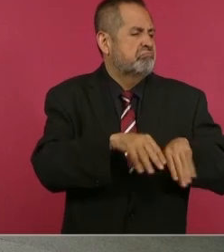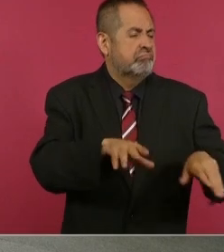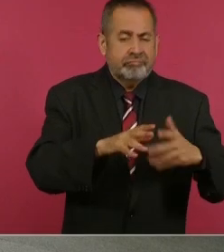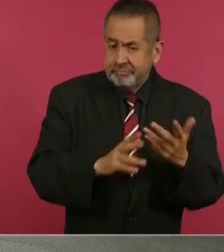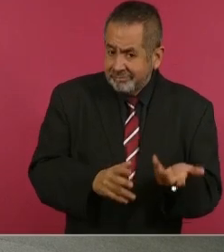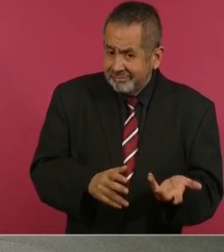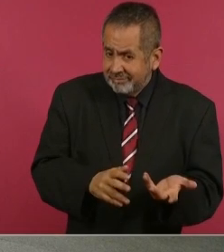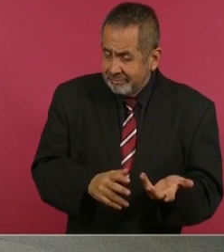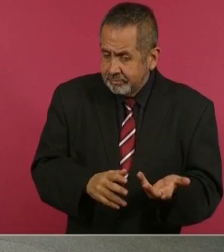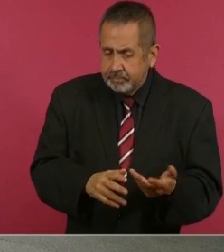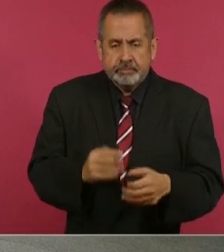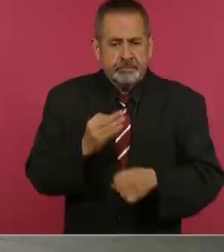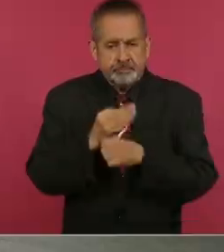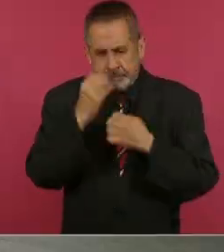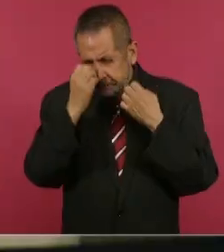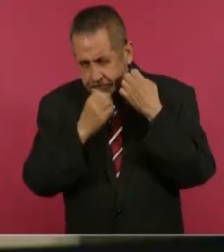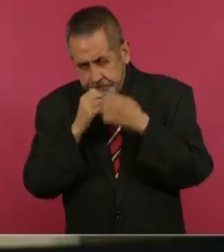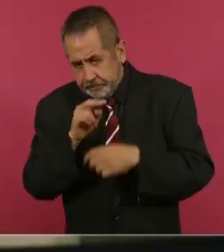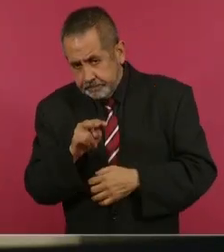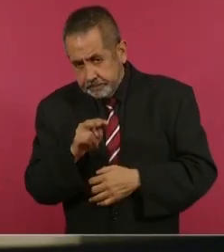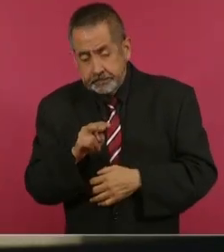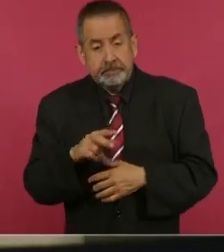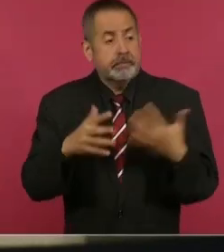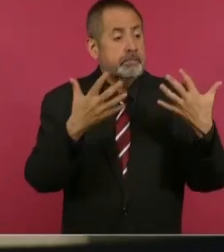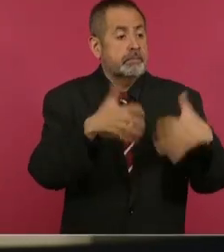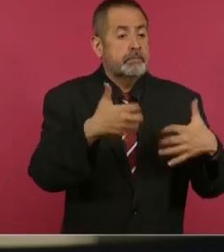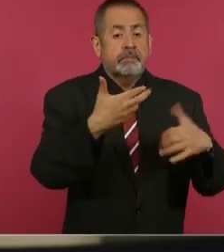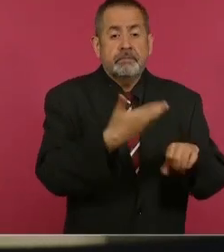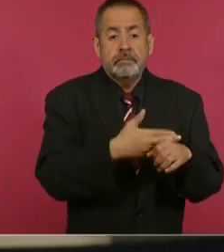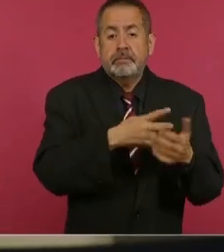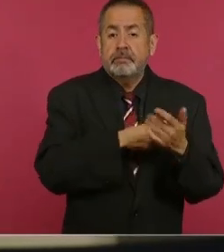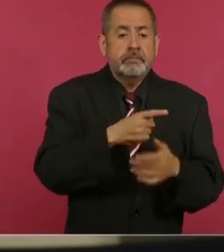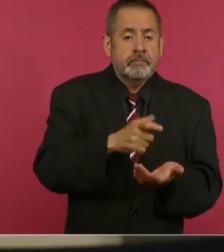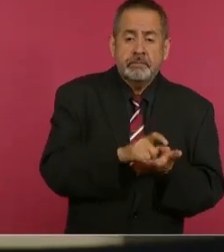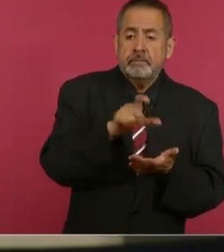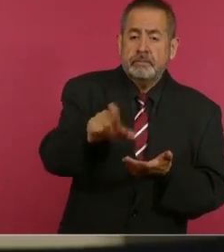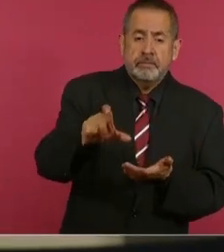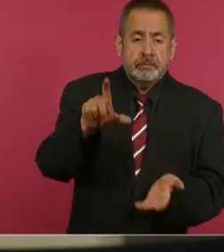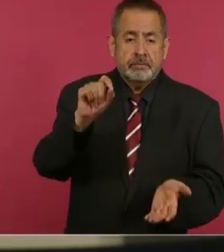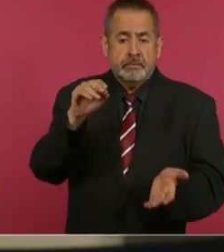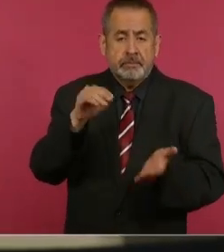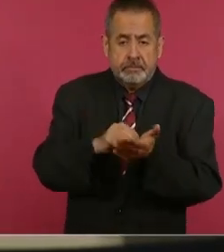hay un balance que habla de que la compañía tendría que aportar alrededor de